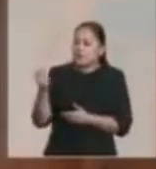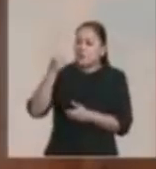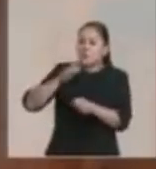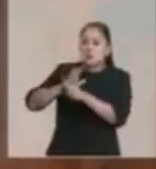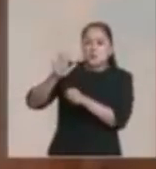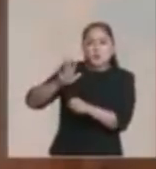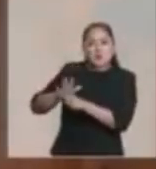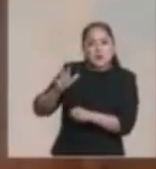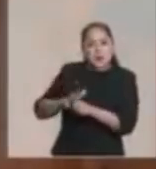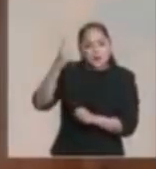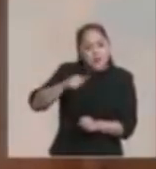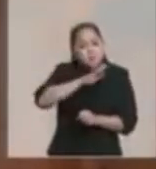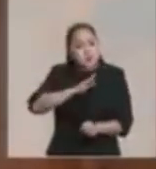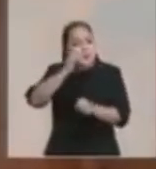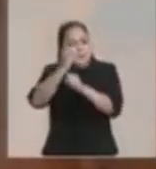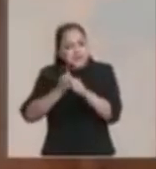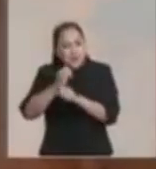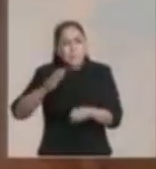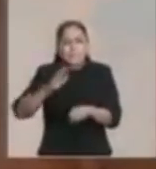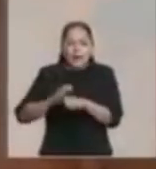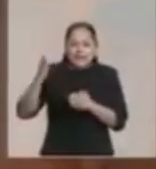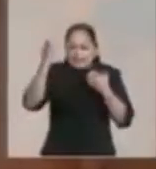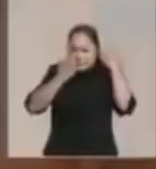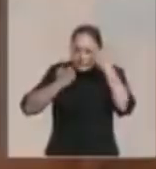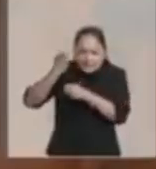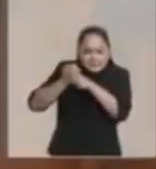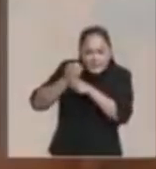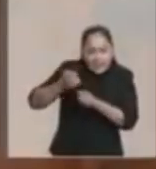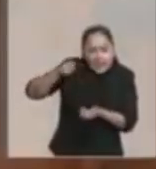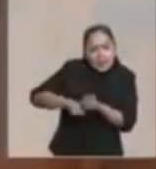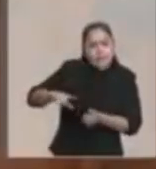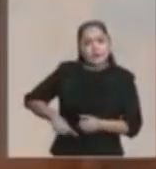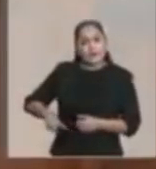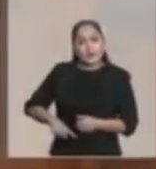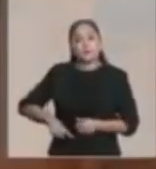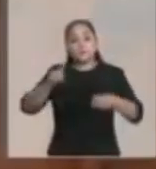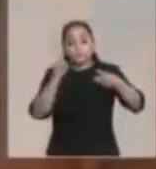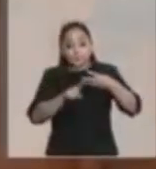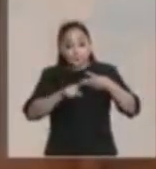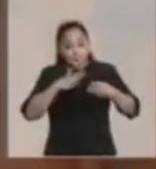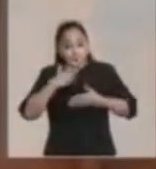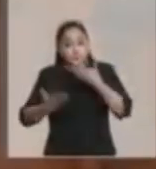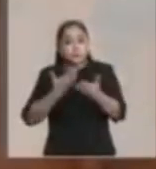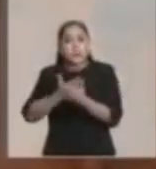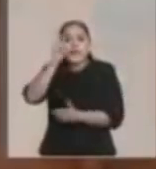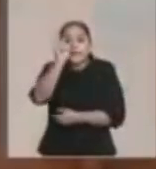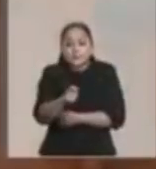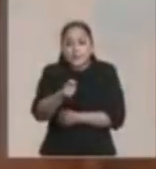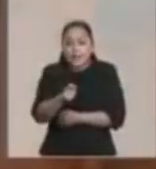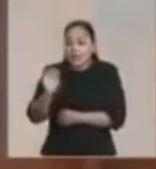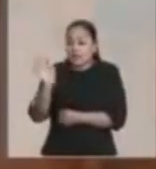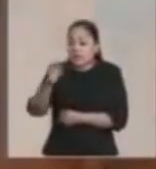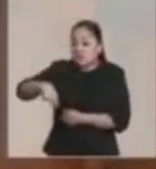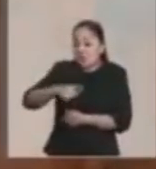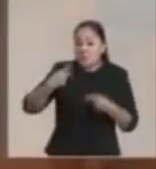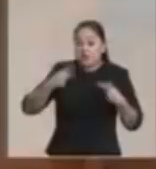de inteligencia, de investigación y de análisis del Estado. Tercero, voy a hacer lo que tenga que hacer para que no haya impunidad y el que